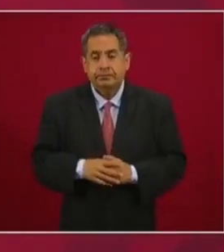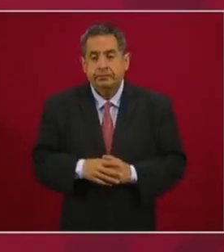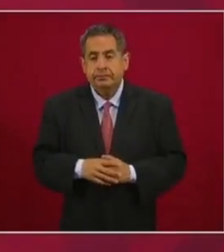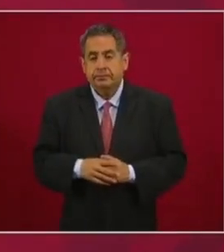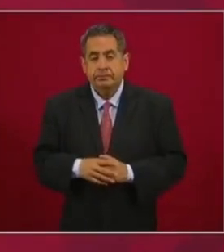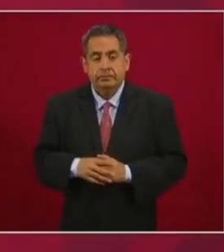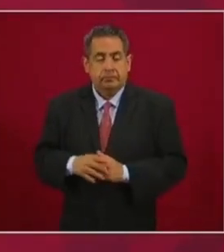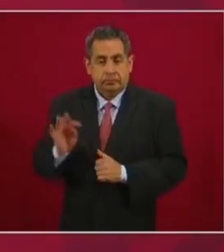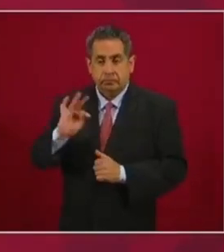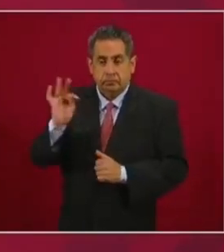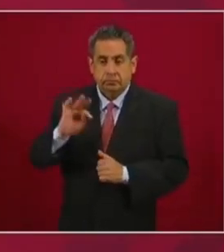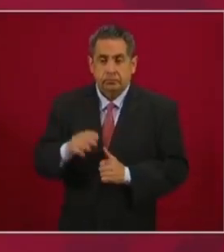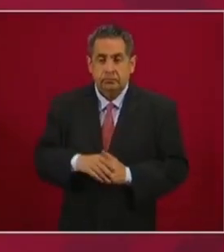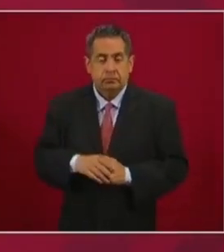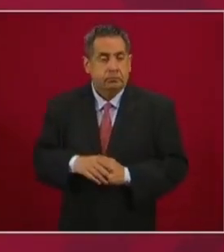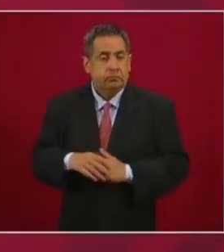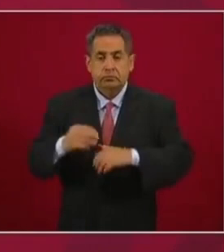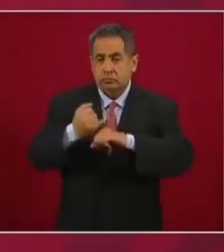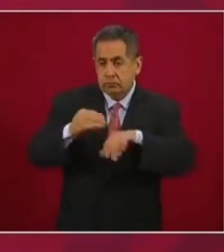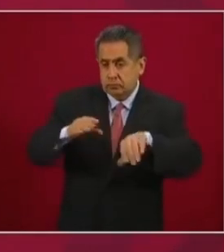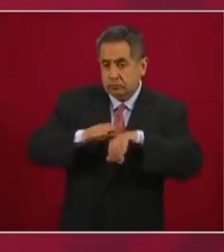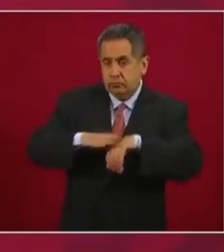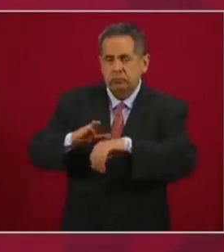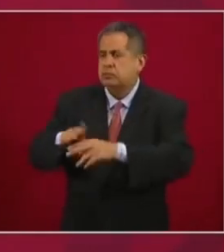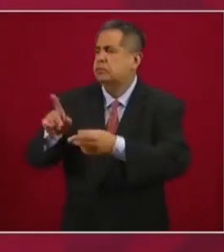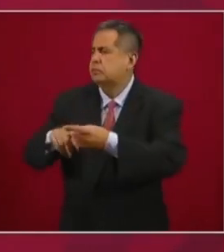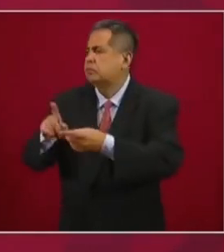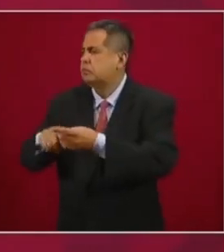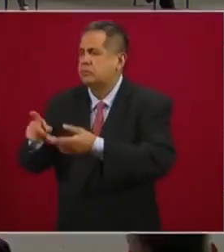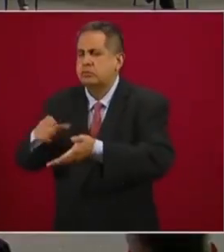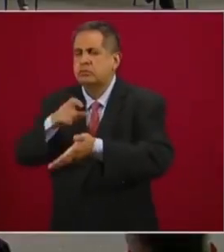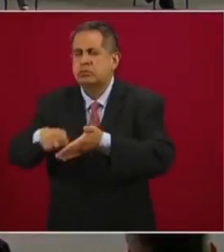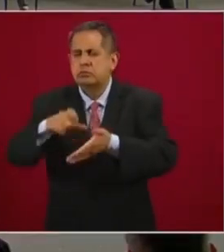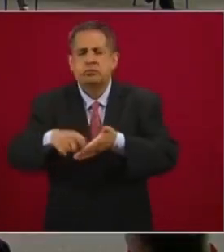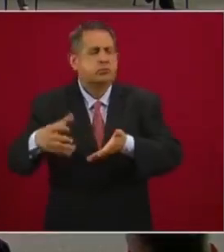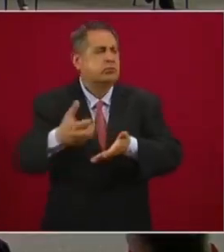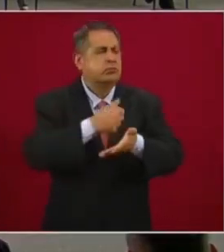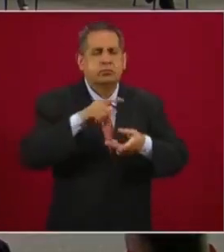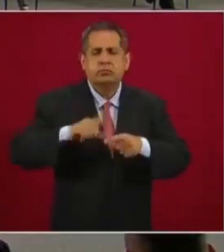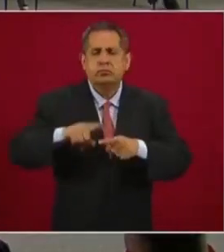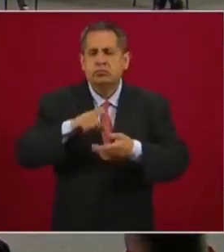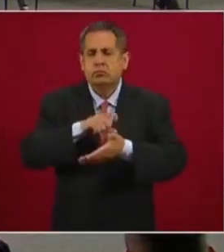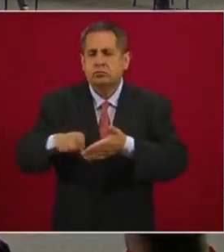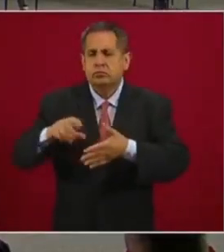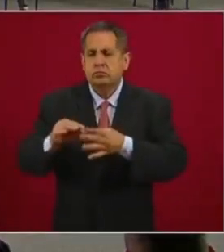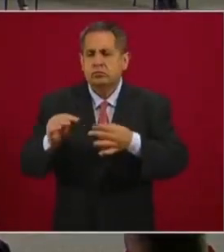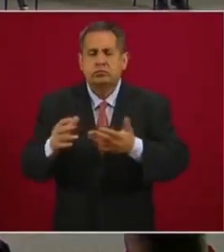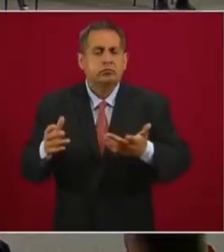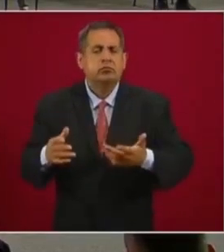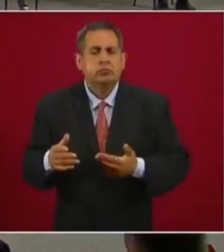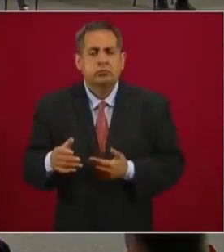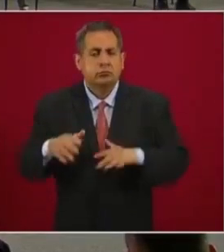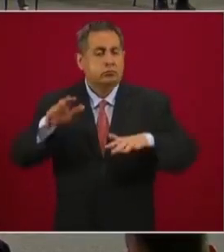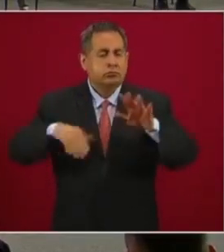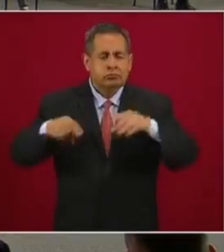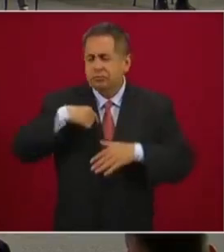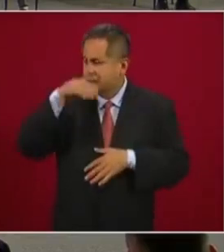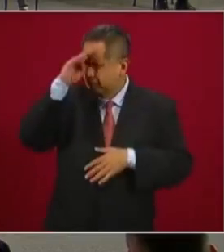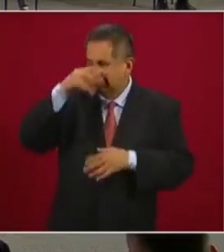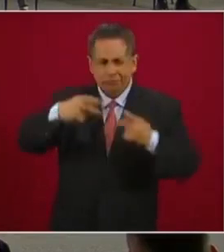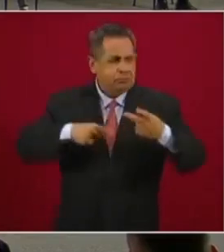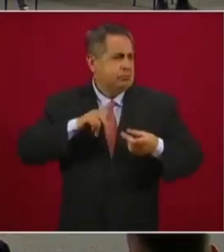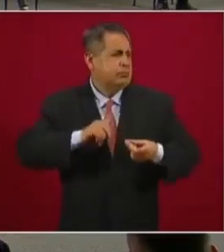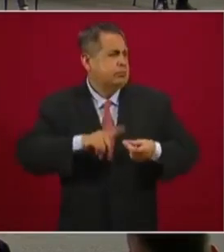Puedes informar sobre dónde obtener los boletos, porque a veces nos